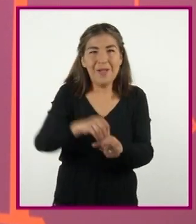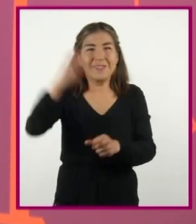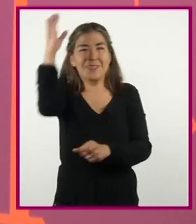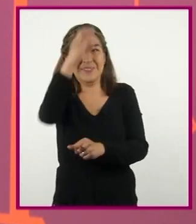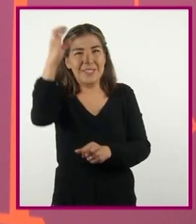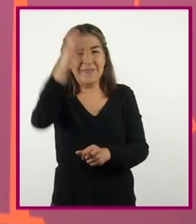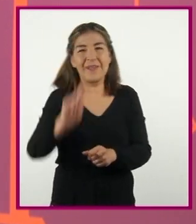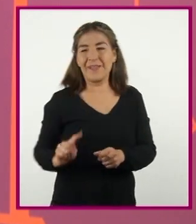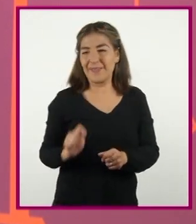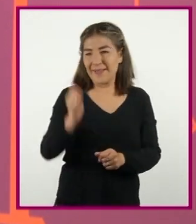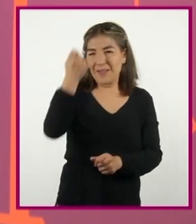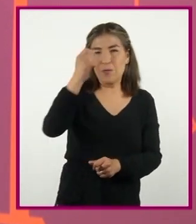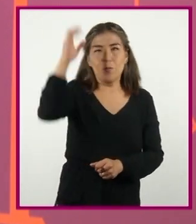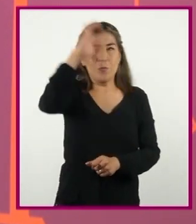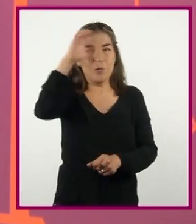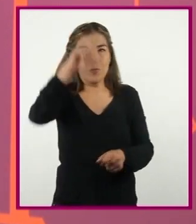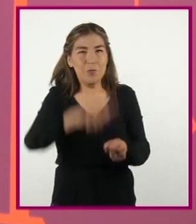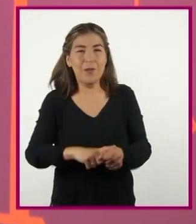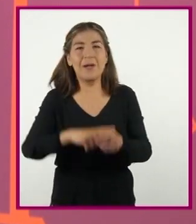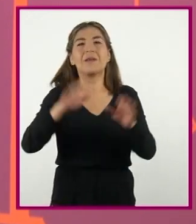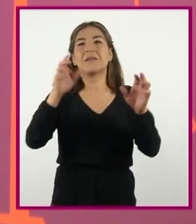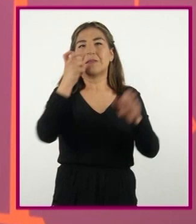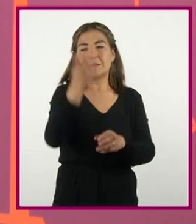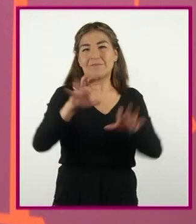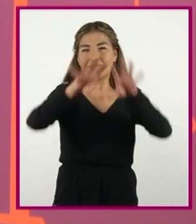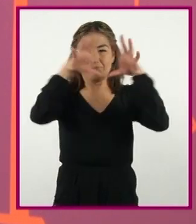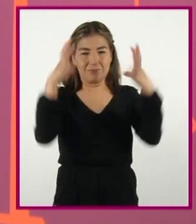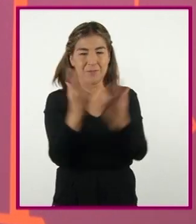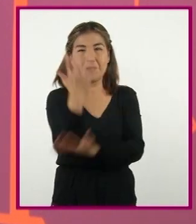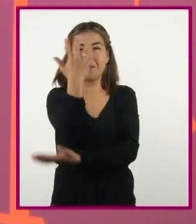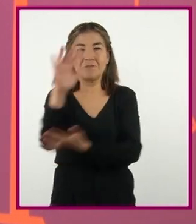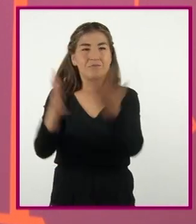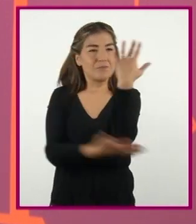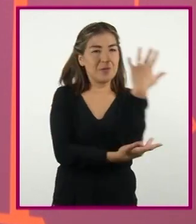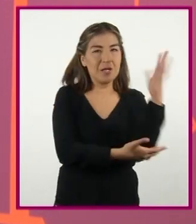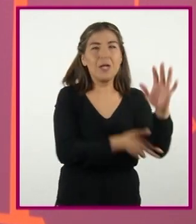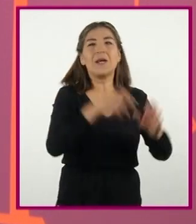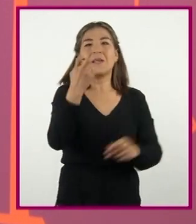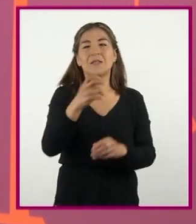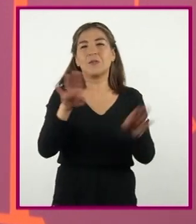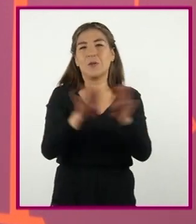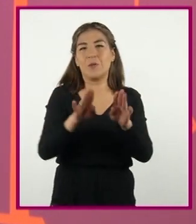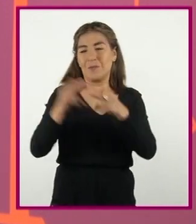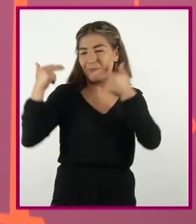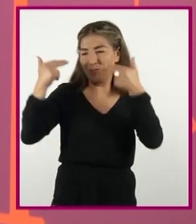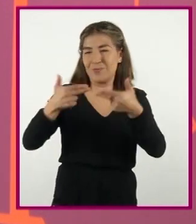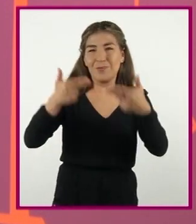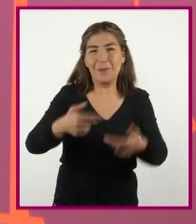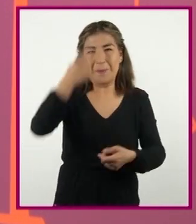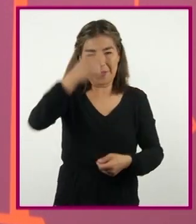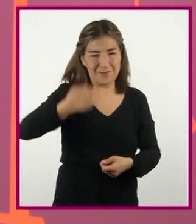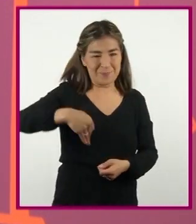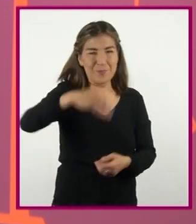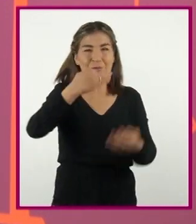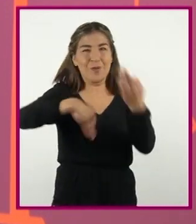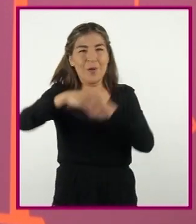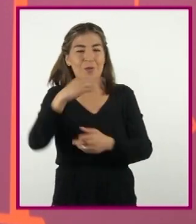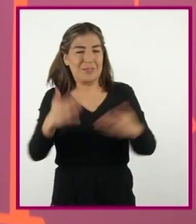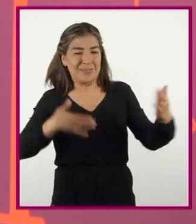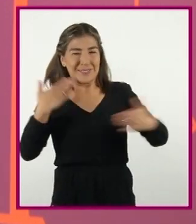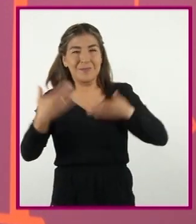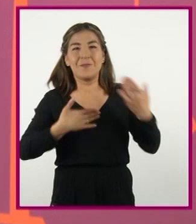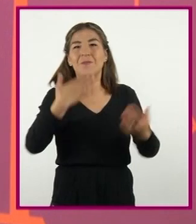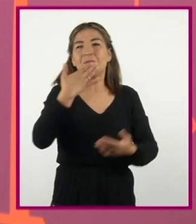tecnológica, cultural y ambiental que el planeta y la humanidad nos han heredado. disfrutar de todos